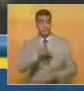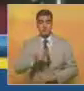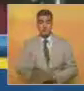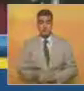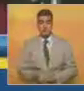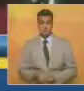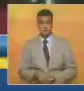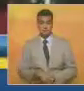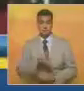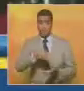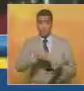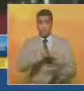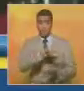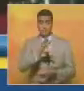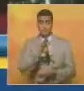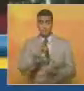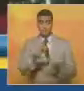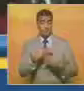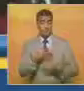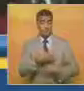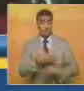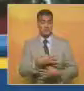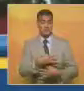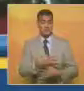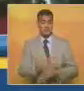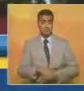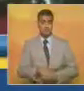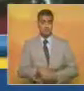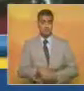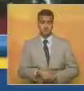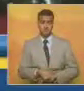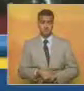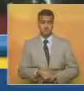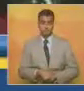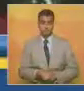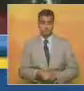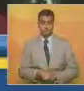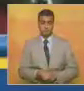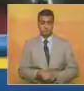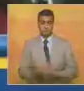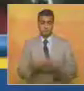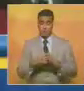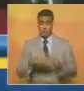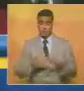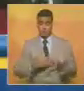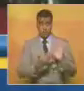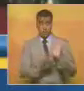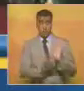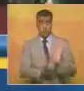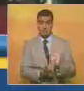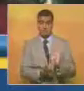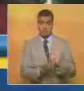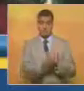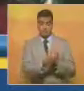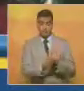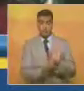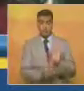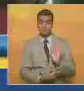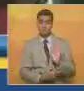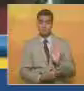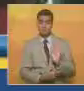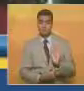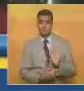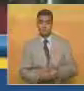2013-2019. Es súper interesante todo lo que ellos lograron proponer en este documento, lo que